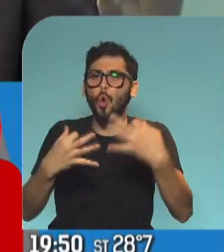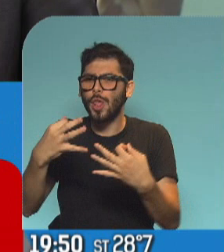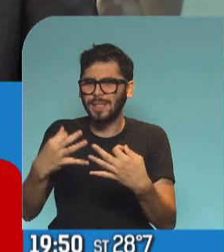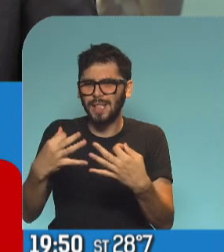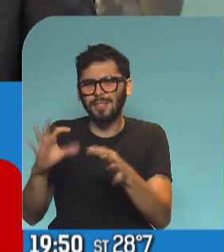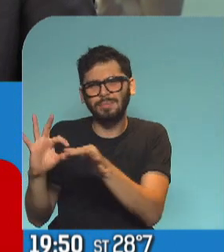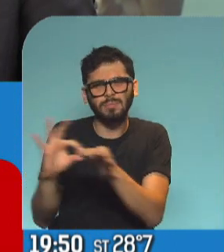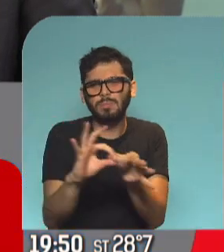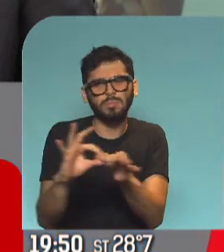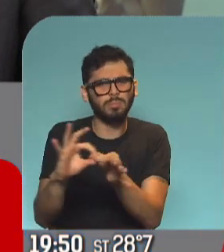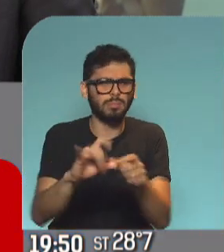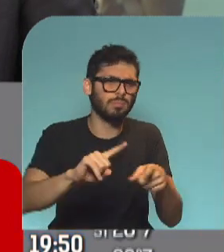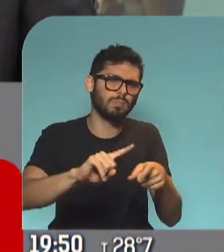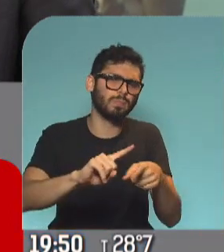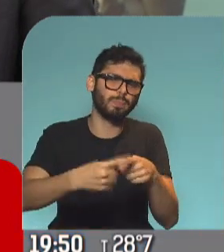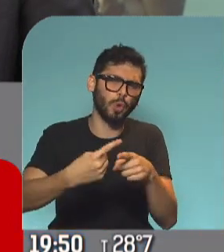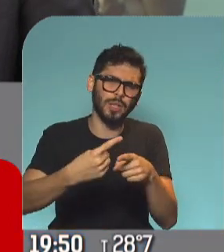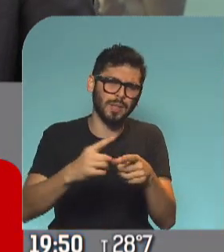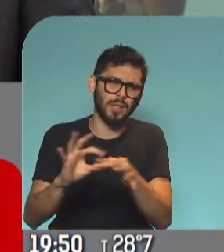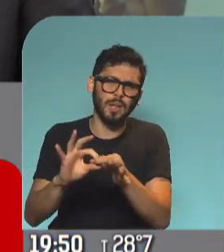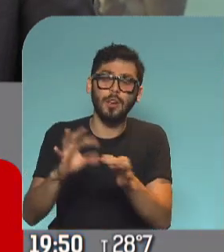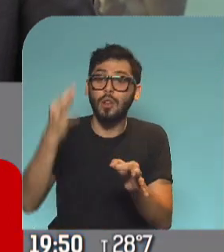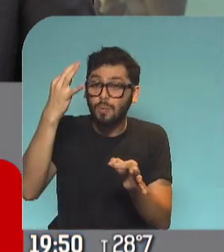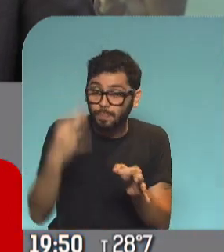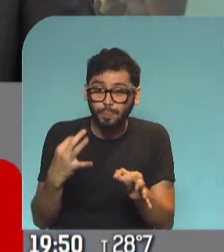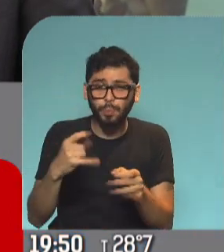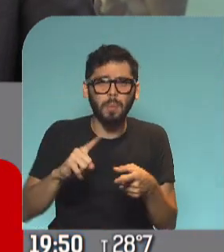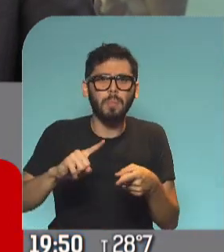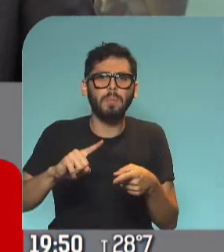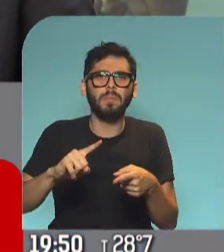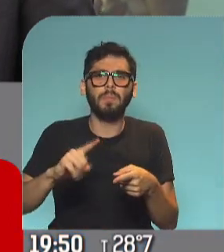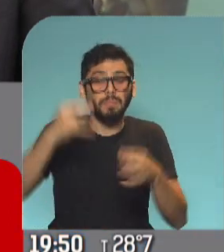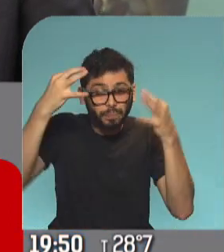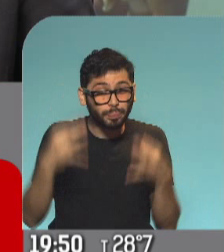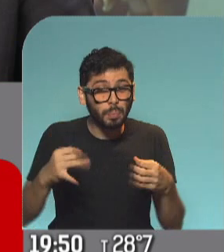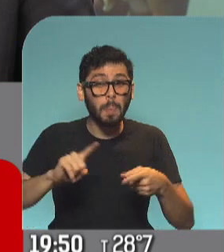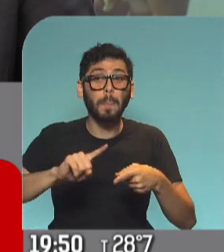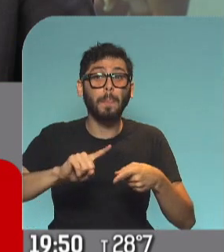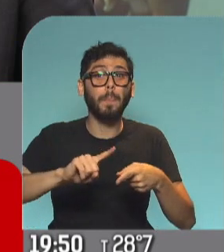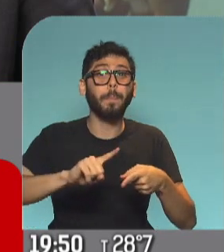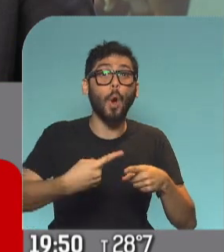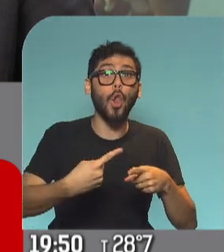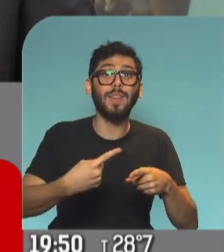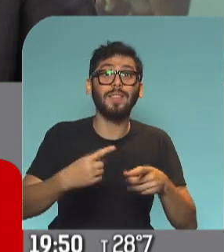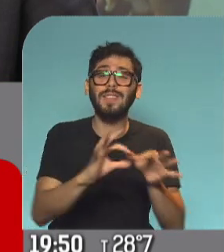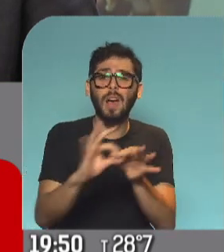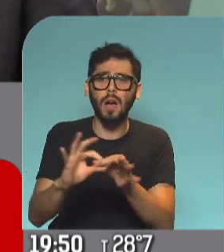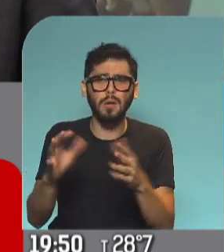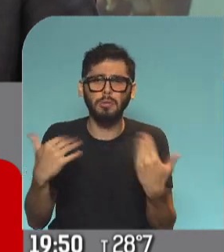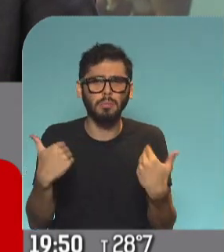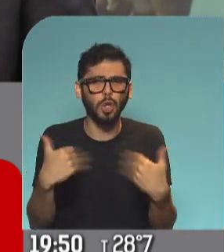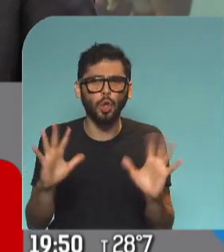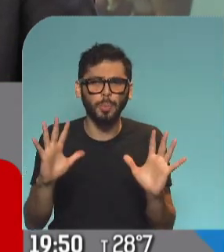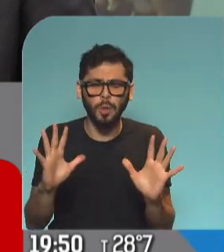de la justicia del Poder Judicial Real, las motivaciones políticas son totalmente inocuas. Más allá de que pueda haber un